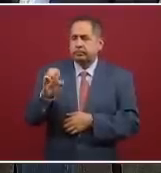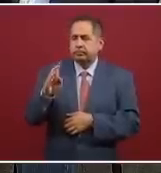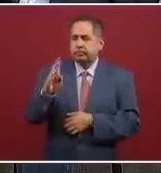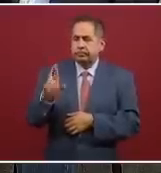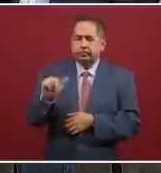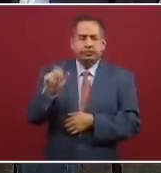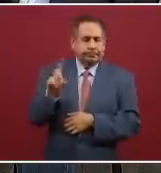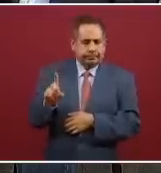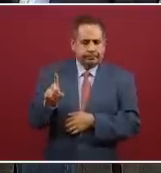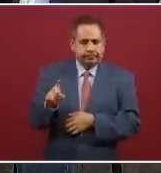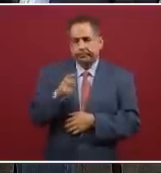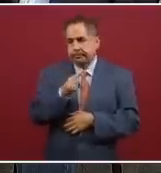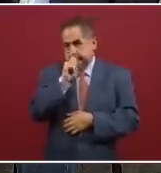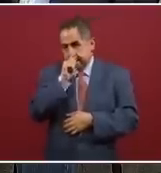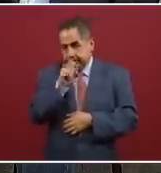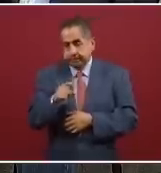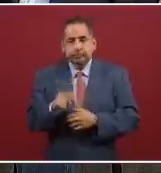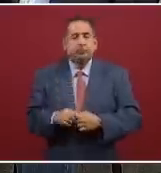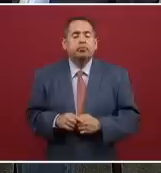y